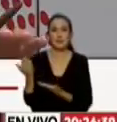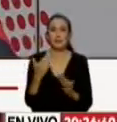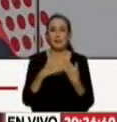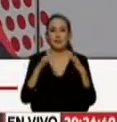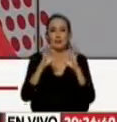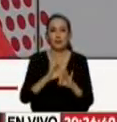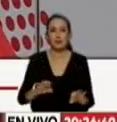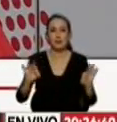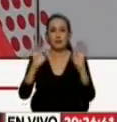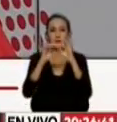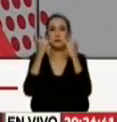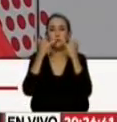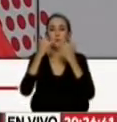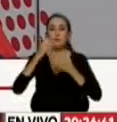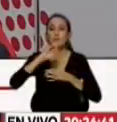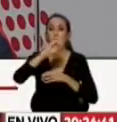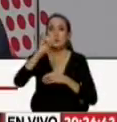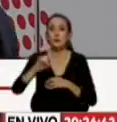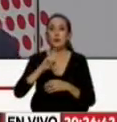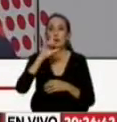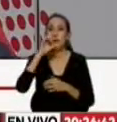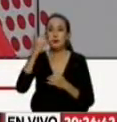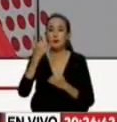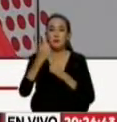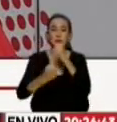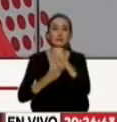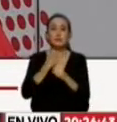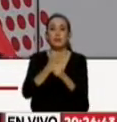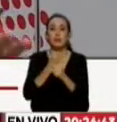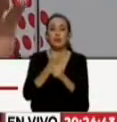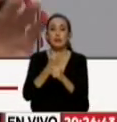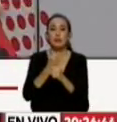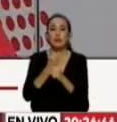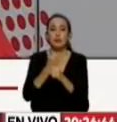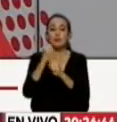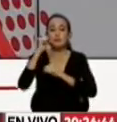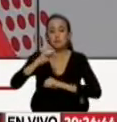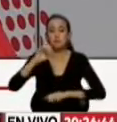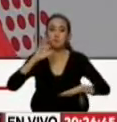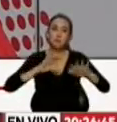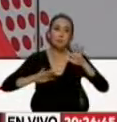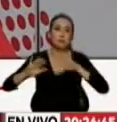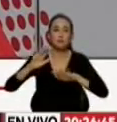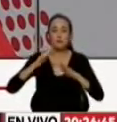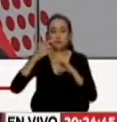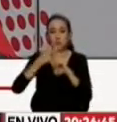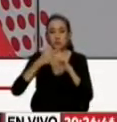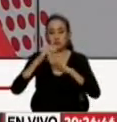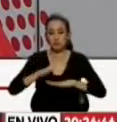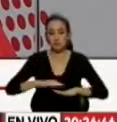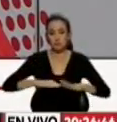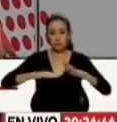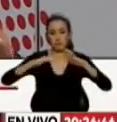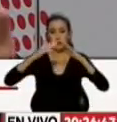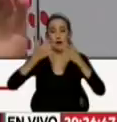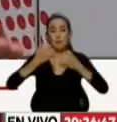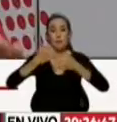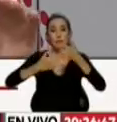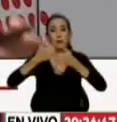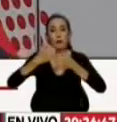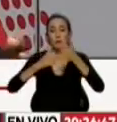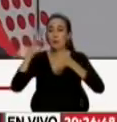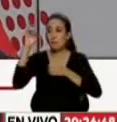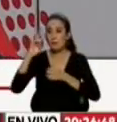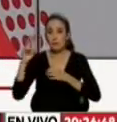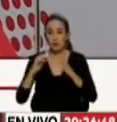En julio de este año, el FMI, el Fondo Monetario Internacional, anunció que probablemente a finales de este año la inflación en Venezuela podría alcanzar